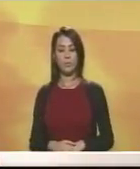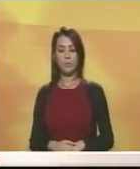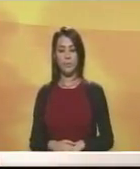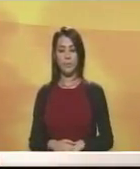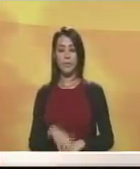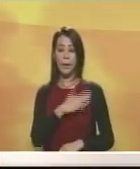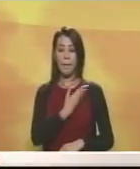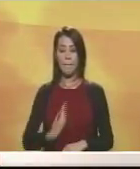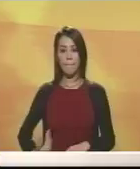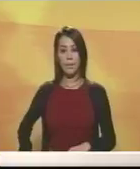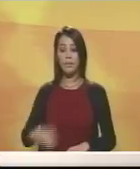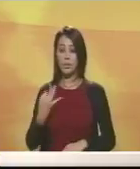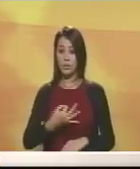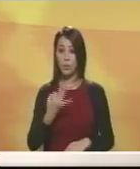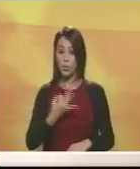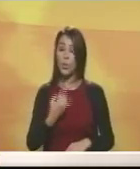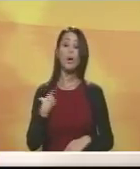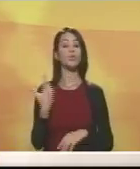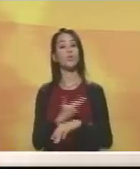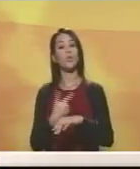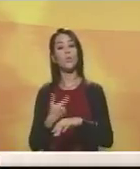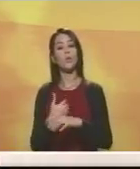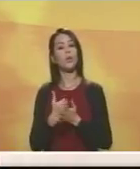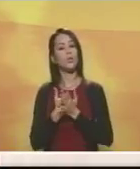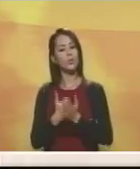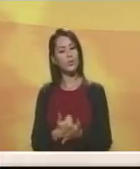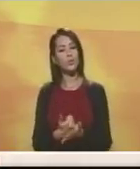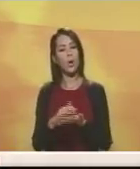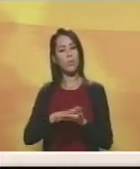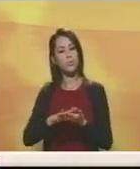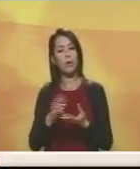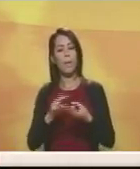Santos aseguró que su gobierno seguirá abogando por soluciones